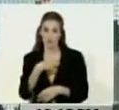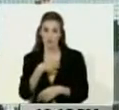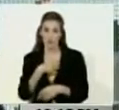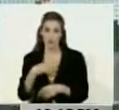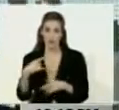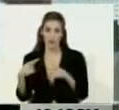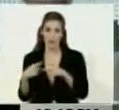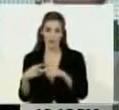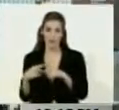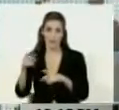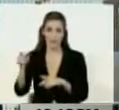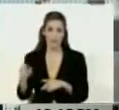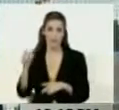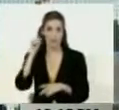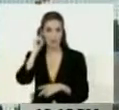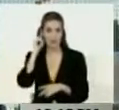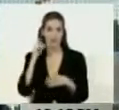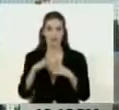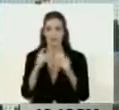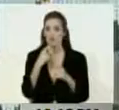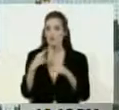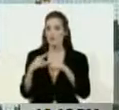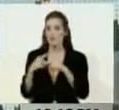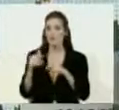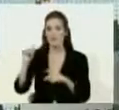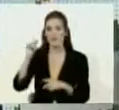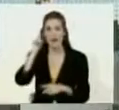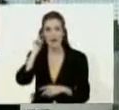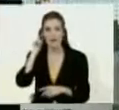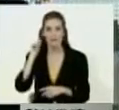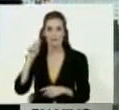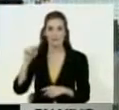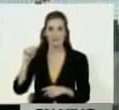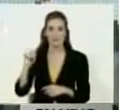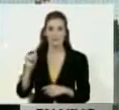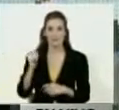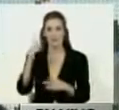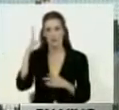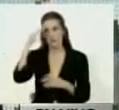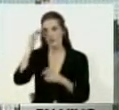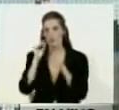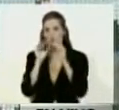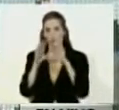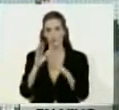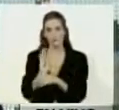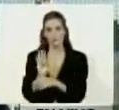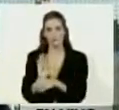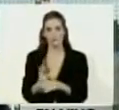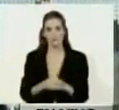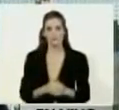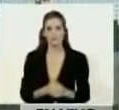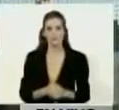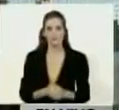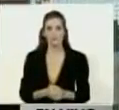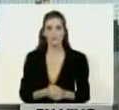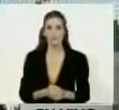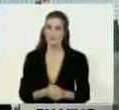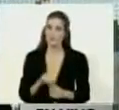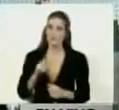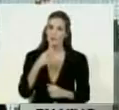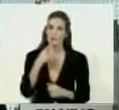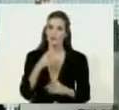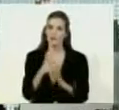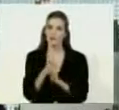sobrina de, y por eso nosotros todos le decimos la tía Ana. Que Dios la cuide y la bendiga, entre paréntesis. Pero entonces, parte